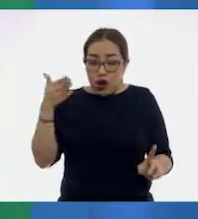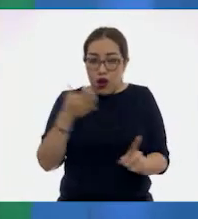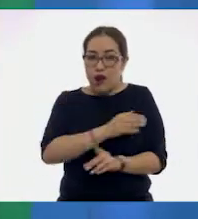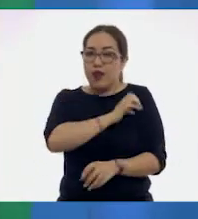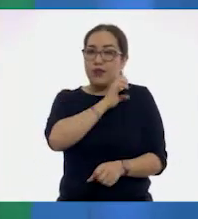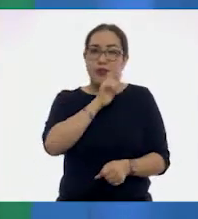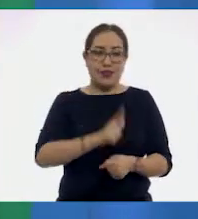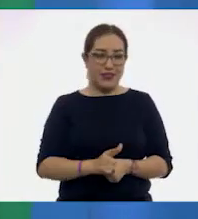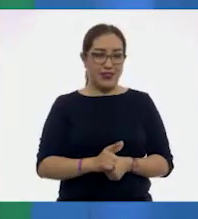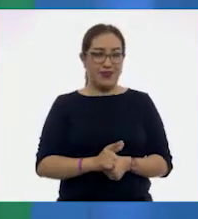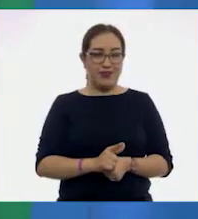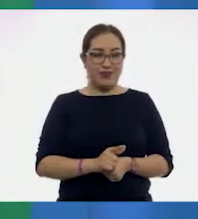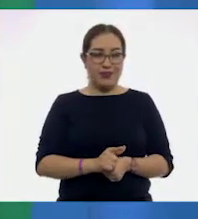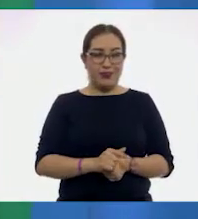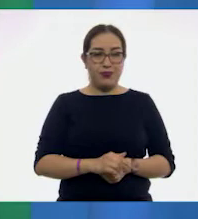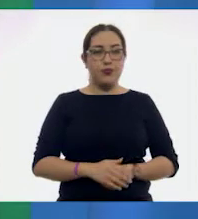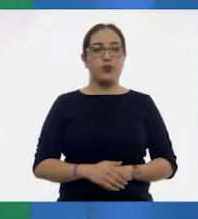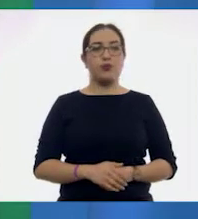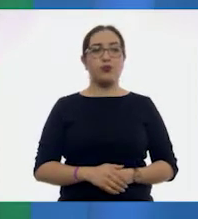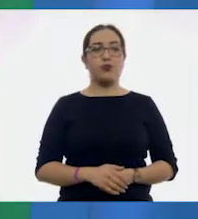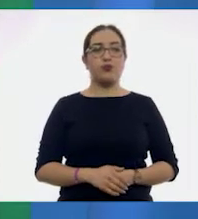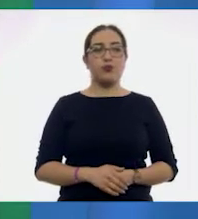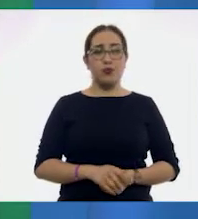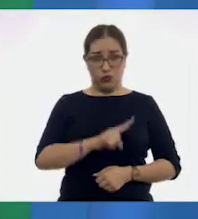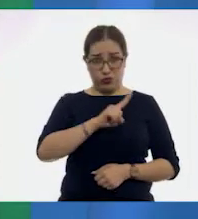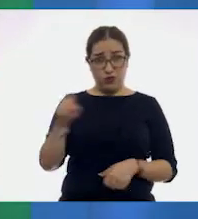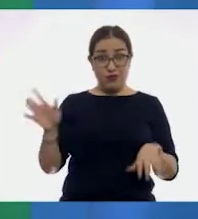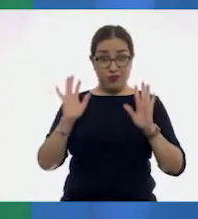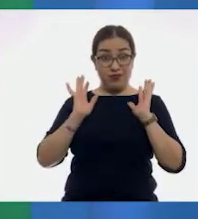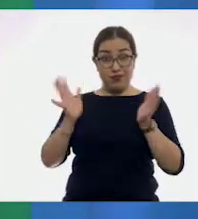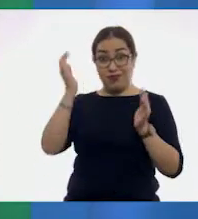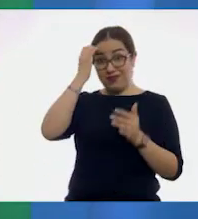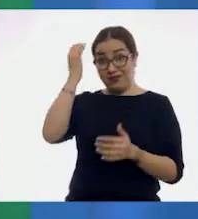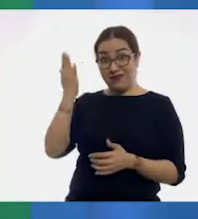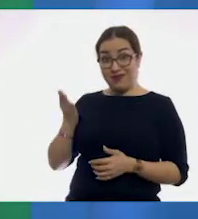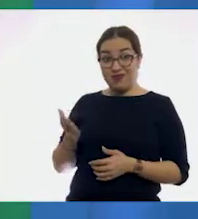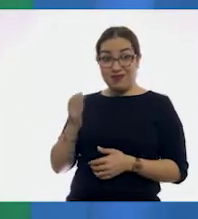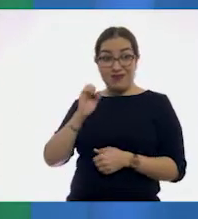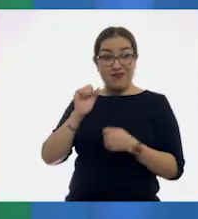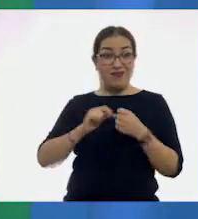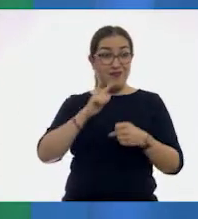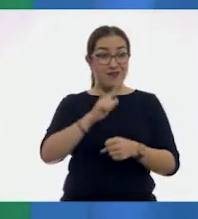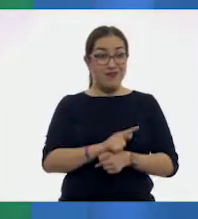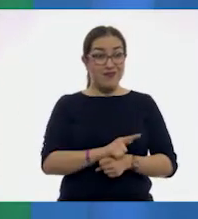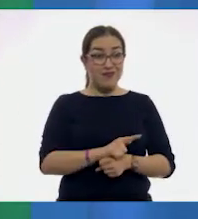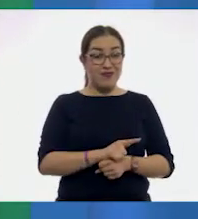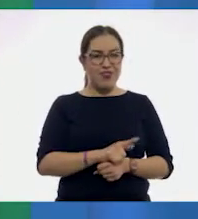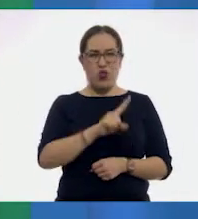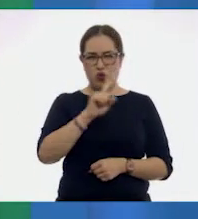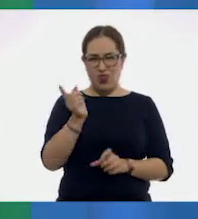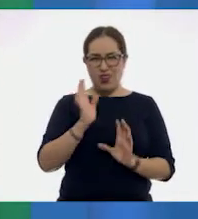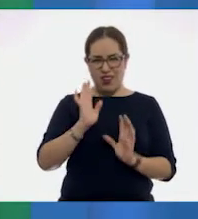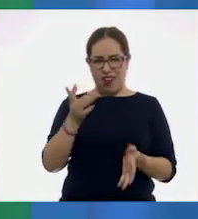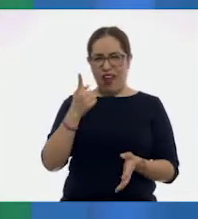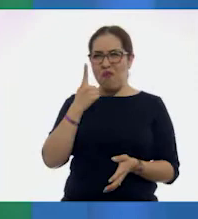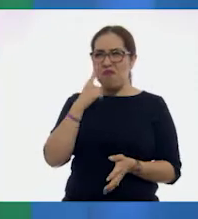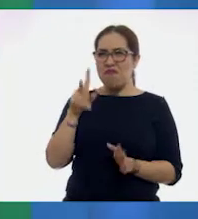específicas. ¿Conocían ustedes a estos animales? ¿Habían escuchado hablar de